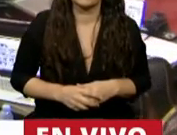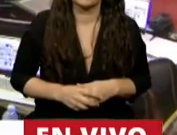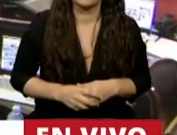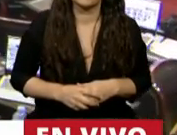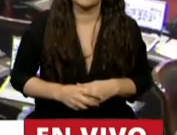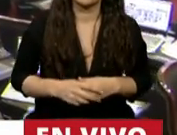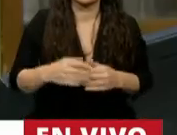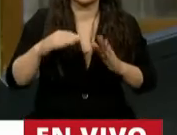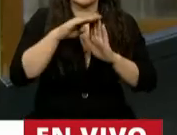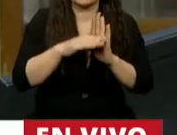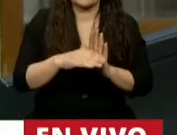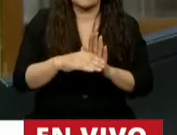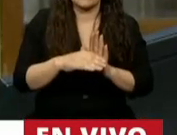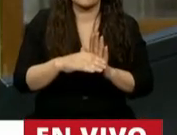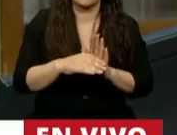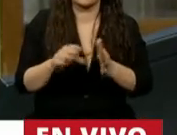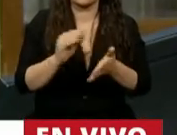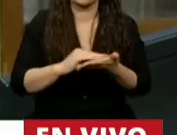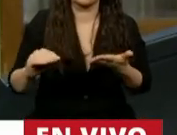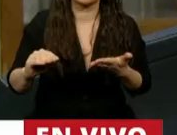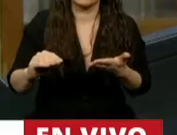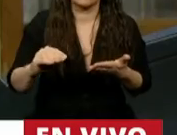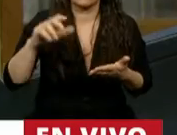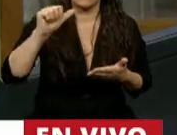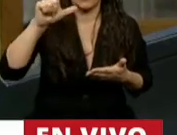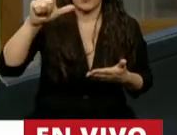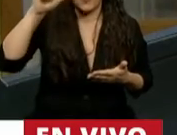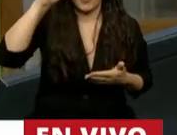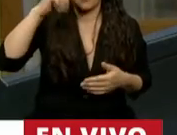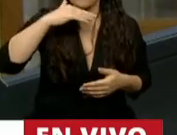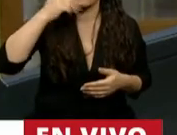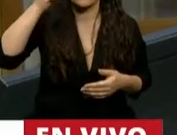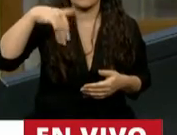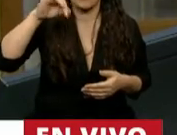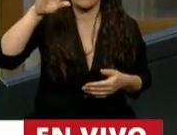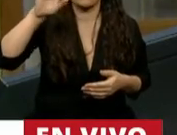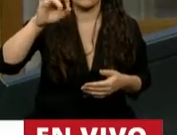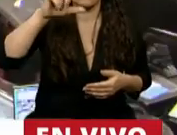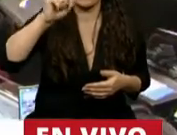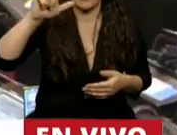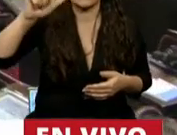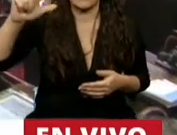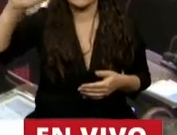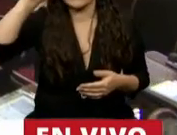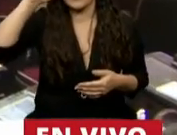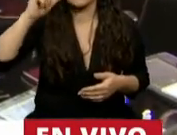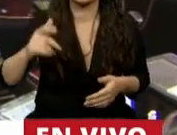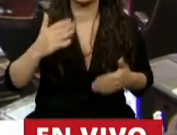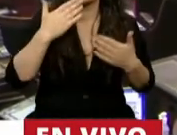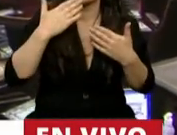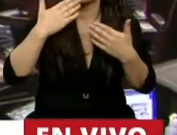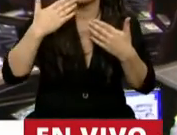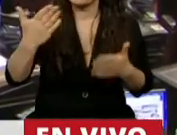seguimos con la lista de oradores el diputado alejandro cacace y gracias